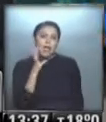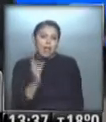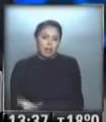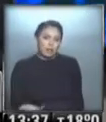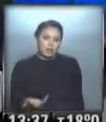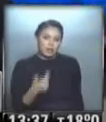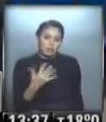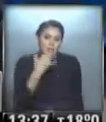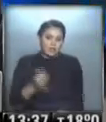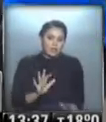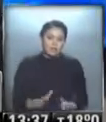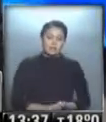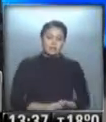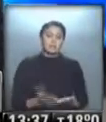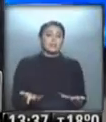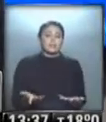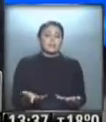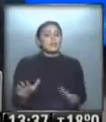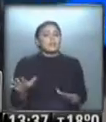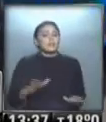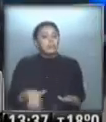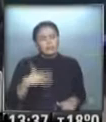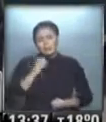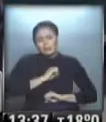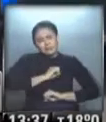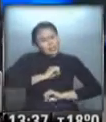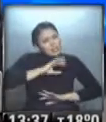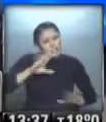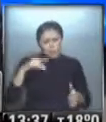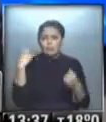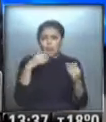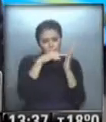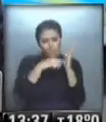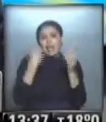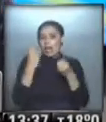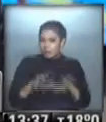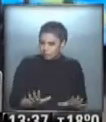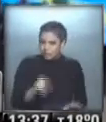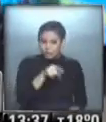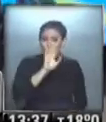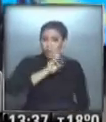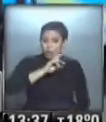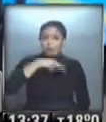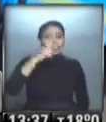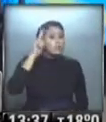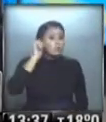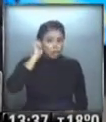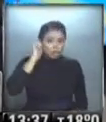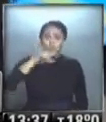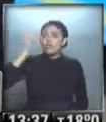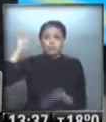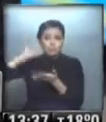no tomarían esta decisión al caso es gravísimo en muchos puntos vamos a empezar con que esta chica tiene 28 años y es